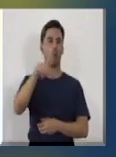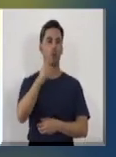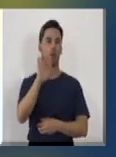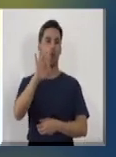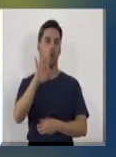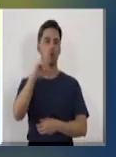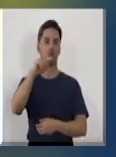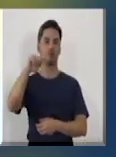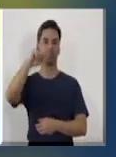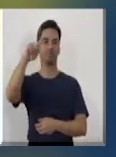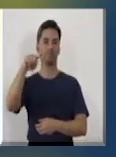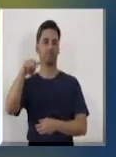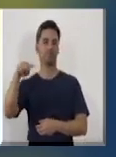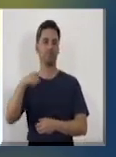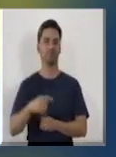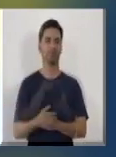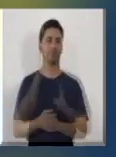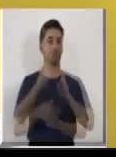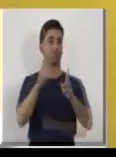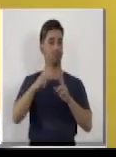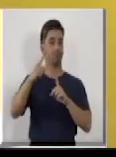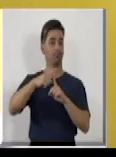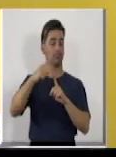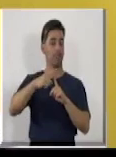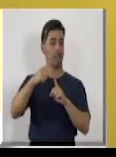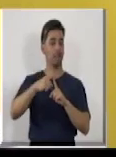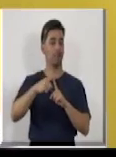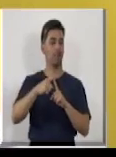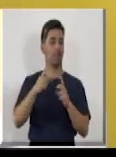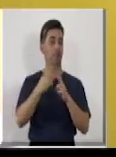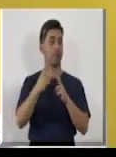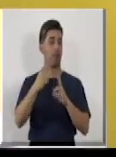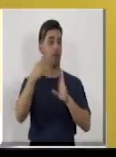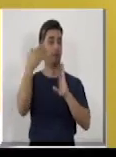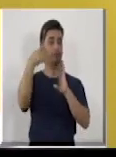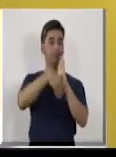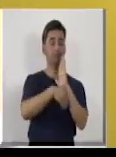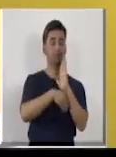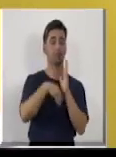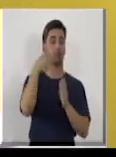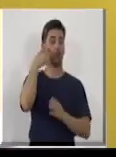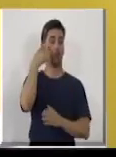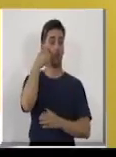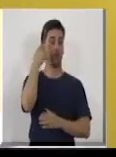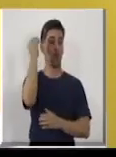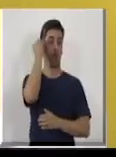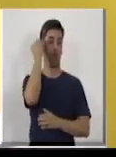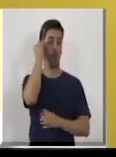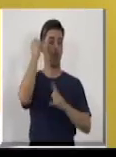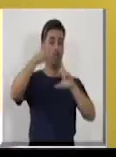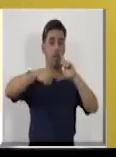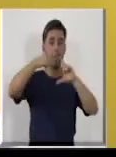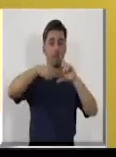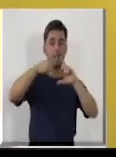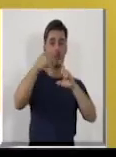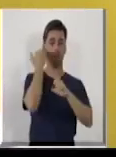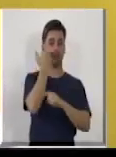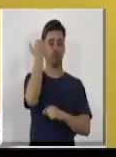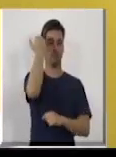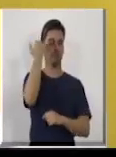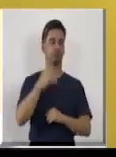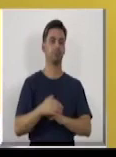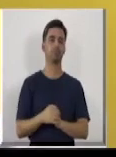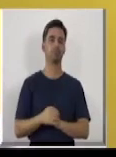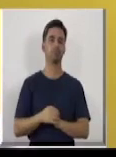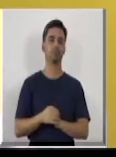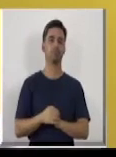Estamos proponiendo un grupo de tareas para sistematizar el contenido que hemos venido tratando en el encuentro. La